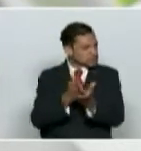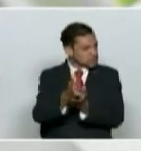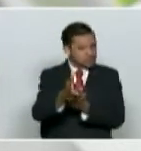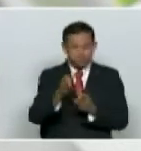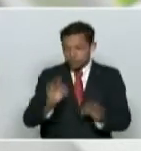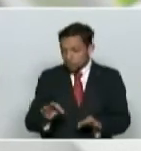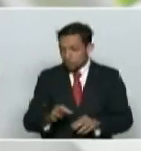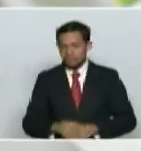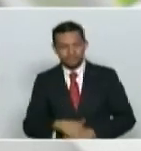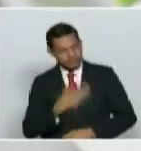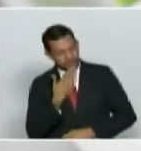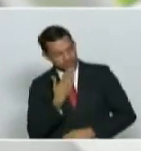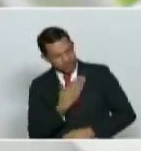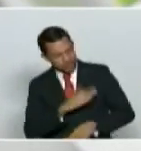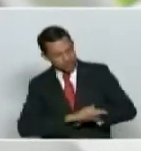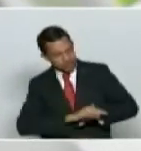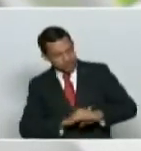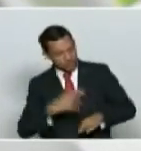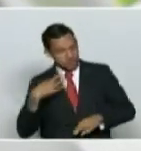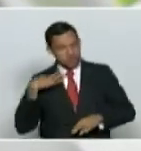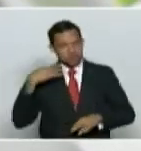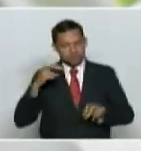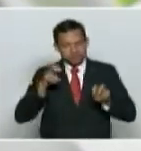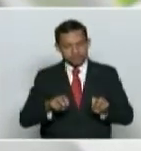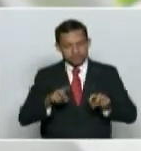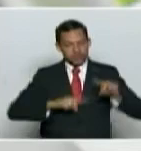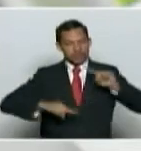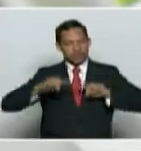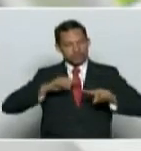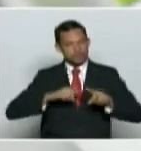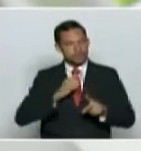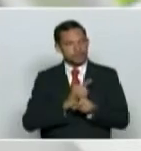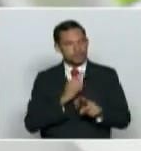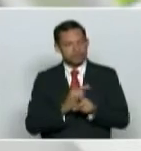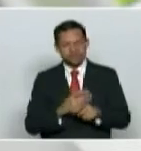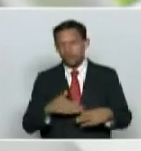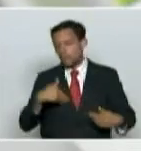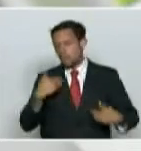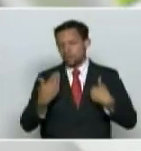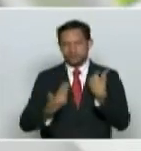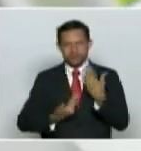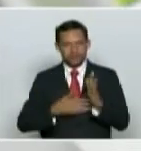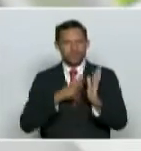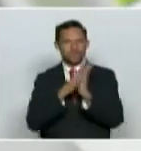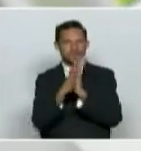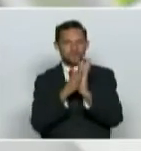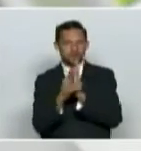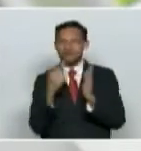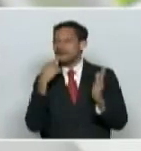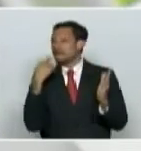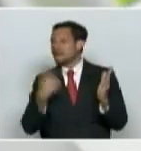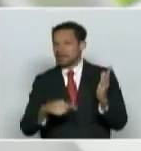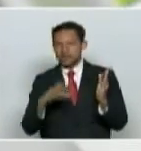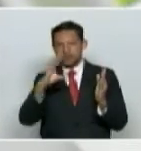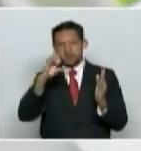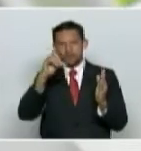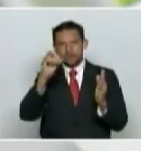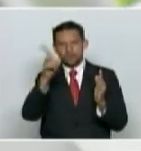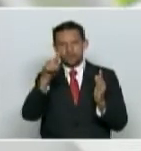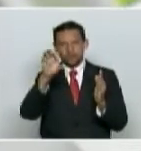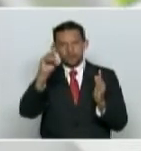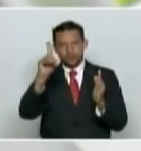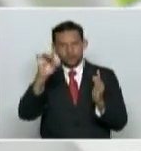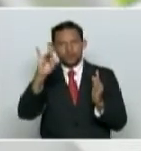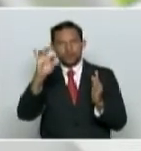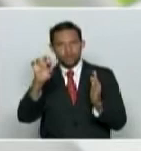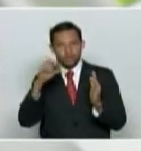sus televidentes. Bueno, Jimena, muchas gracias a ustedes por invitarnos y pues no, nosotros felices de contarles a todos ustedes de qué se trata todo esto. Bueno,